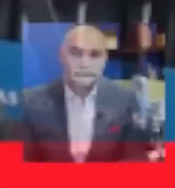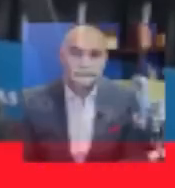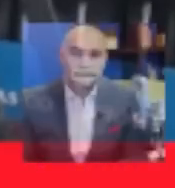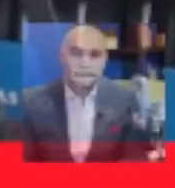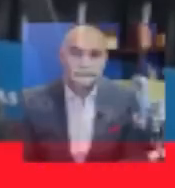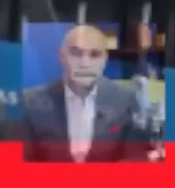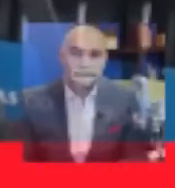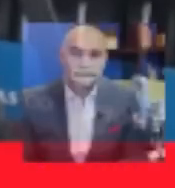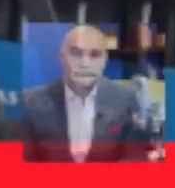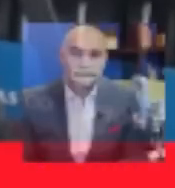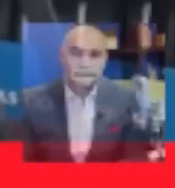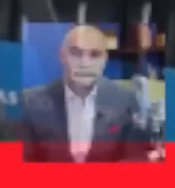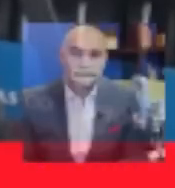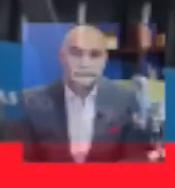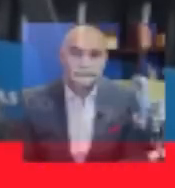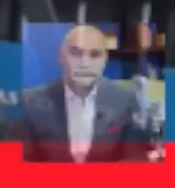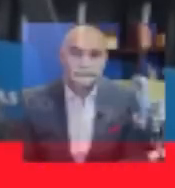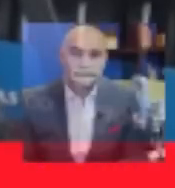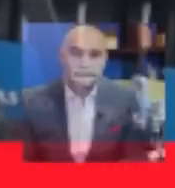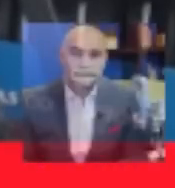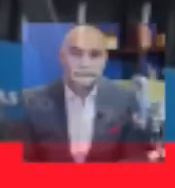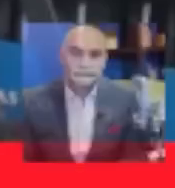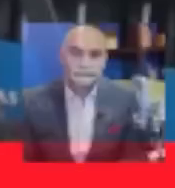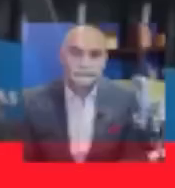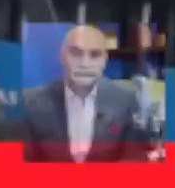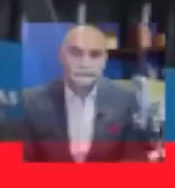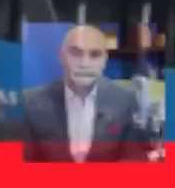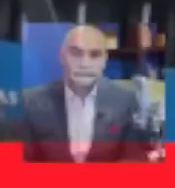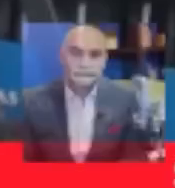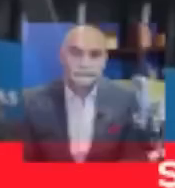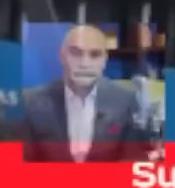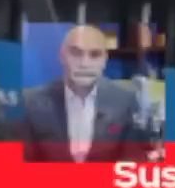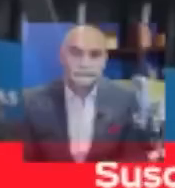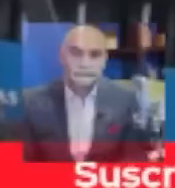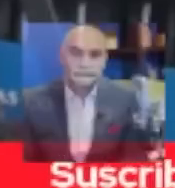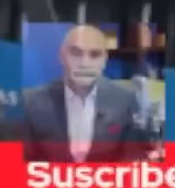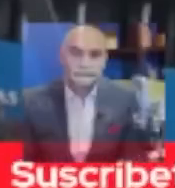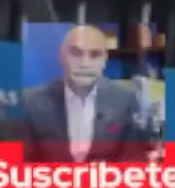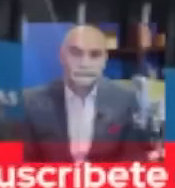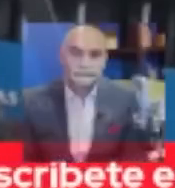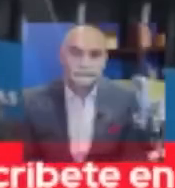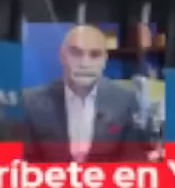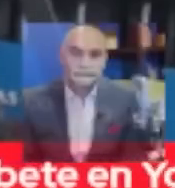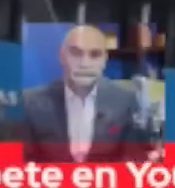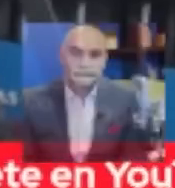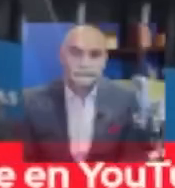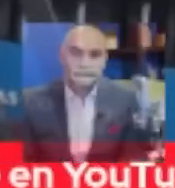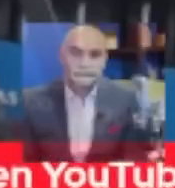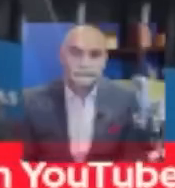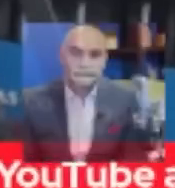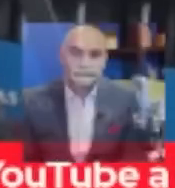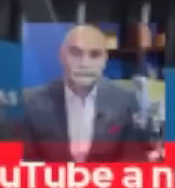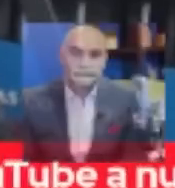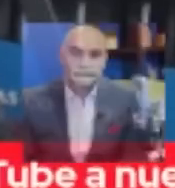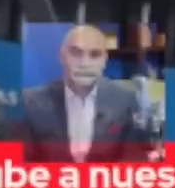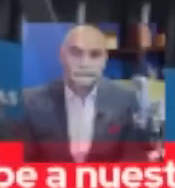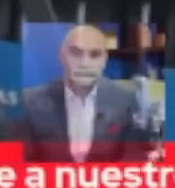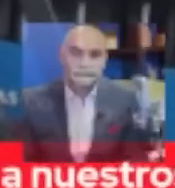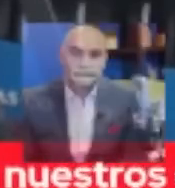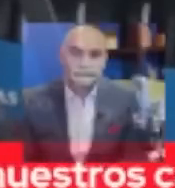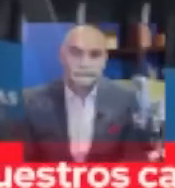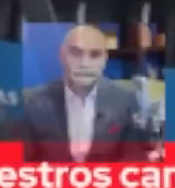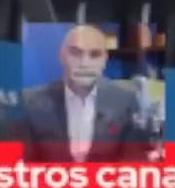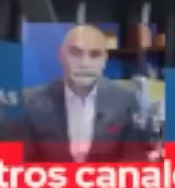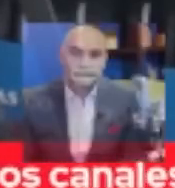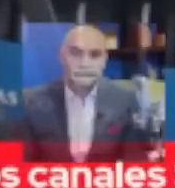un programa largo porque a sin censura nos vamos hasta las dos de la tarde Yo estaré por aquí con ustedes un rato más pero